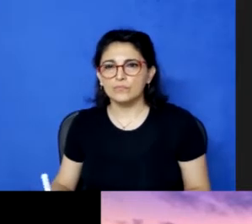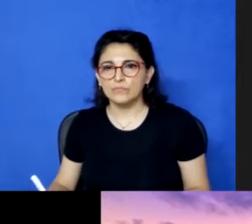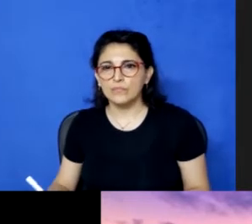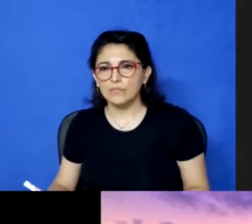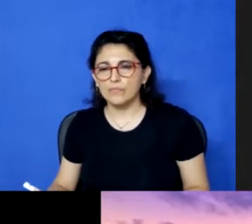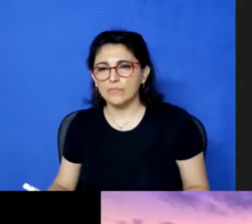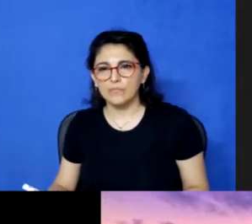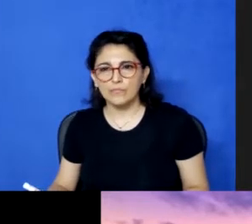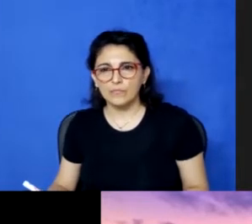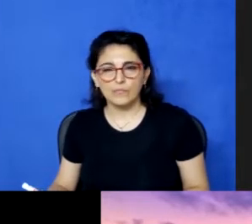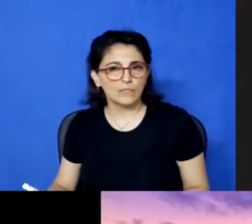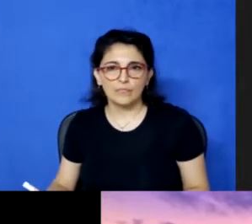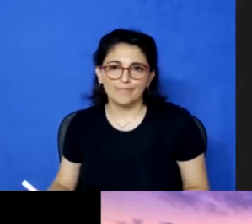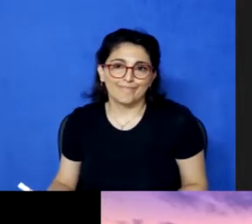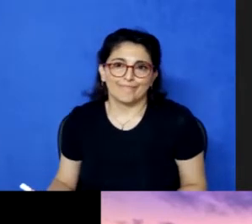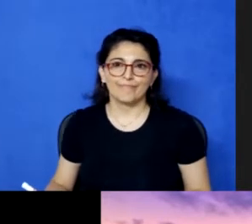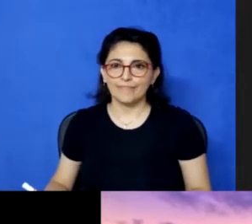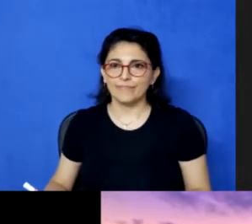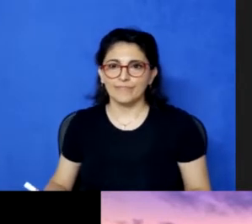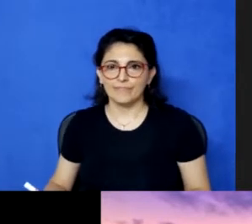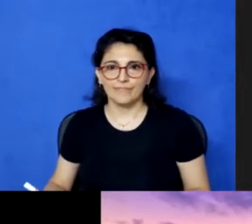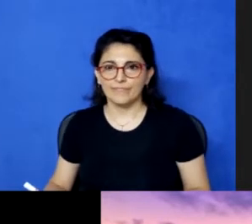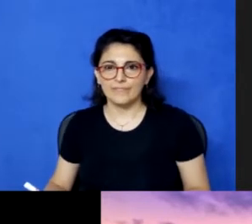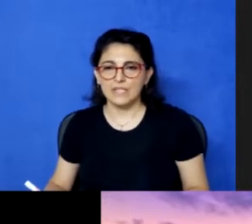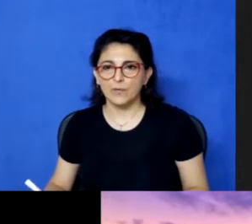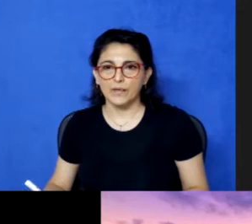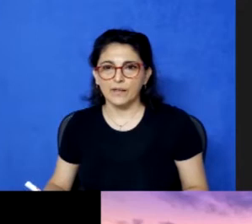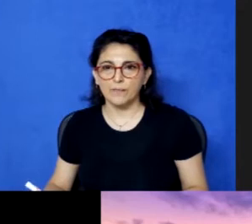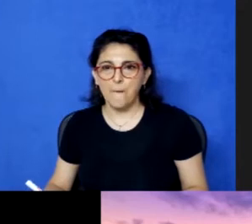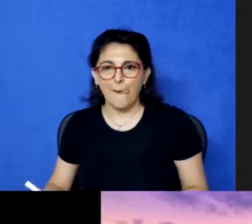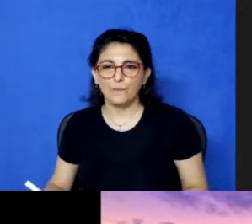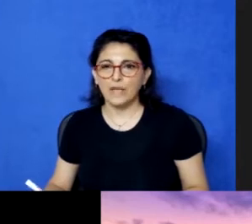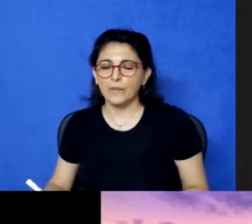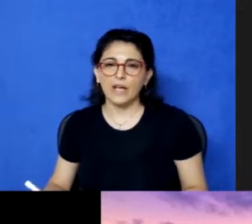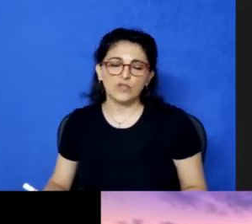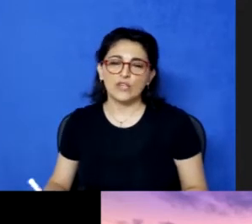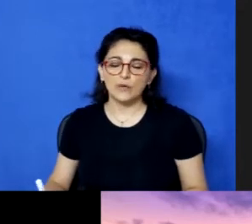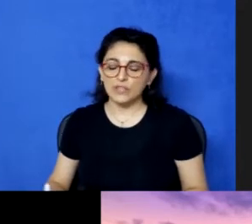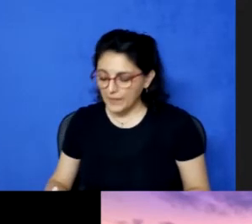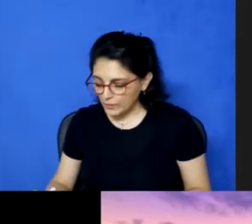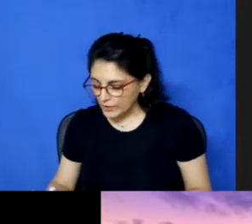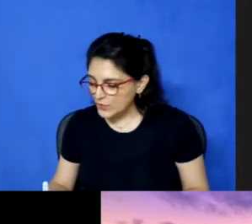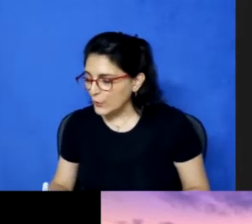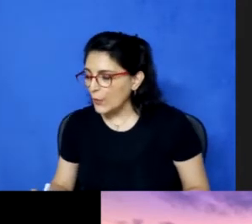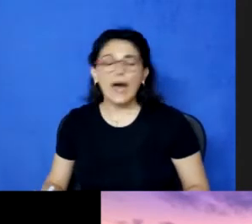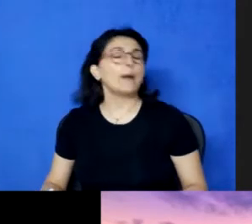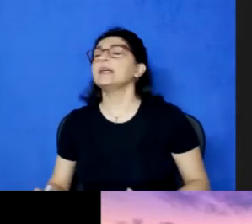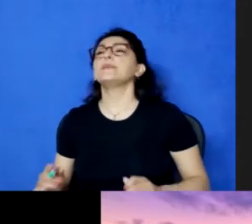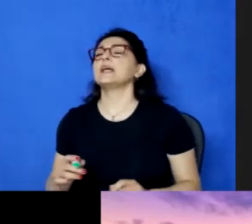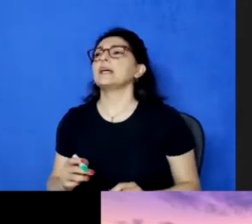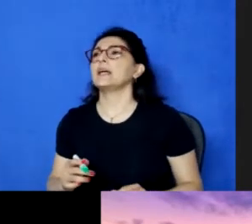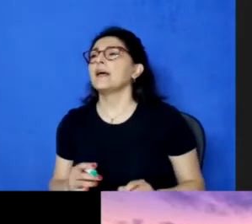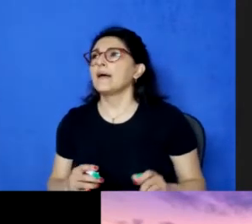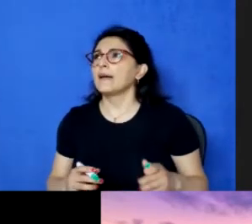Si vos no haces nada, no te puede devolver nada. Tiene sí, mucho. Es verdad, coincidimos también con eso, ¿no? A mí,